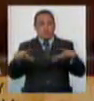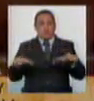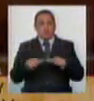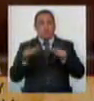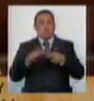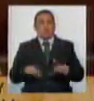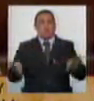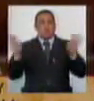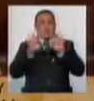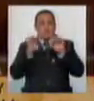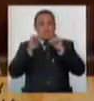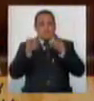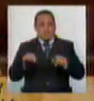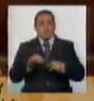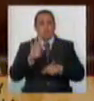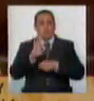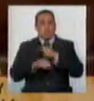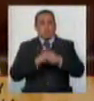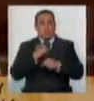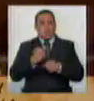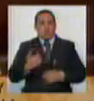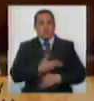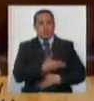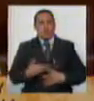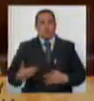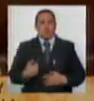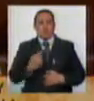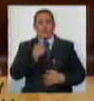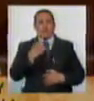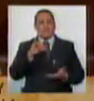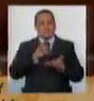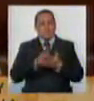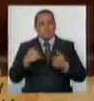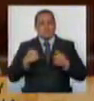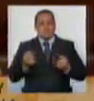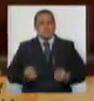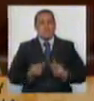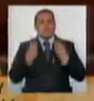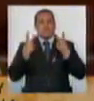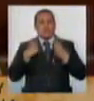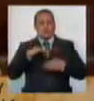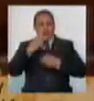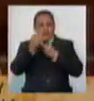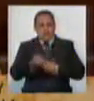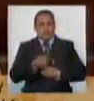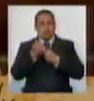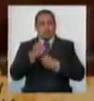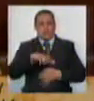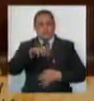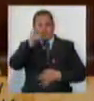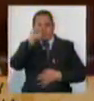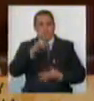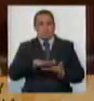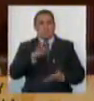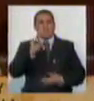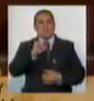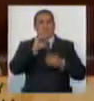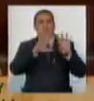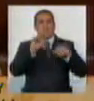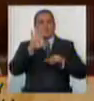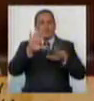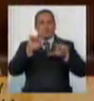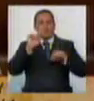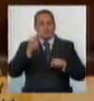precedentes de estos 4 años de gobierno es que hemos recuperado para la agricultura nacional más de